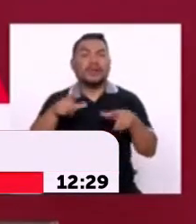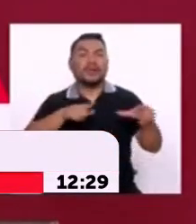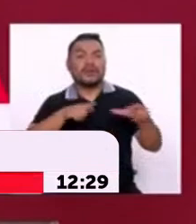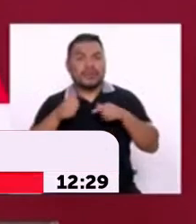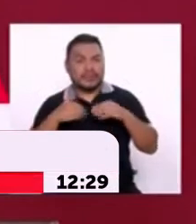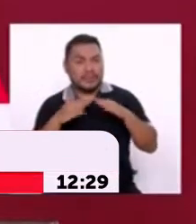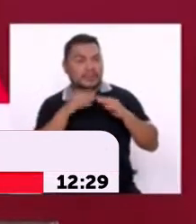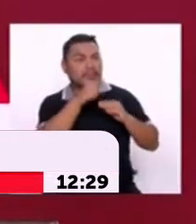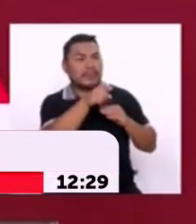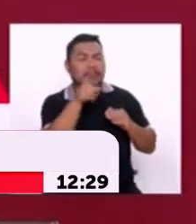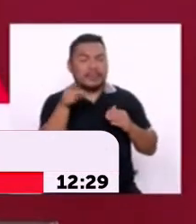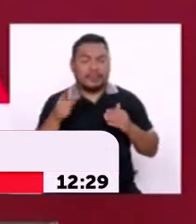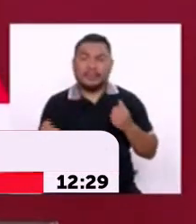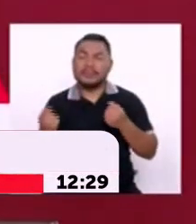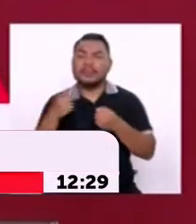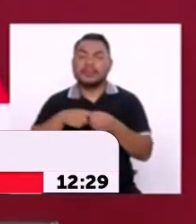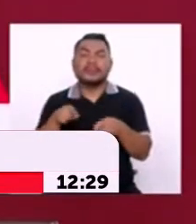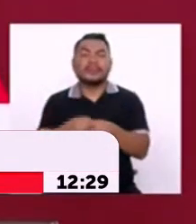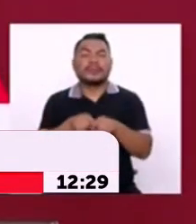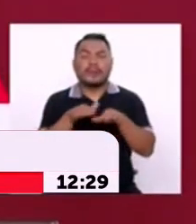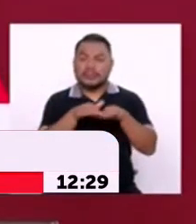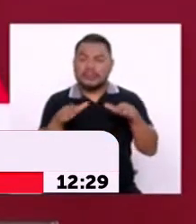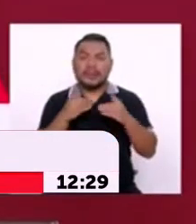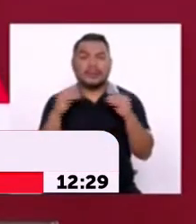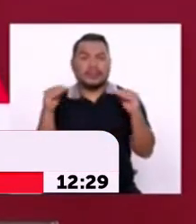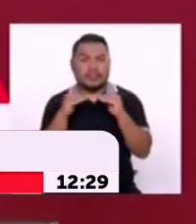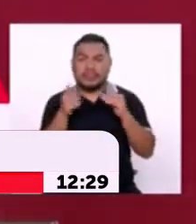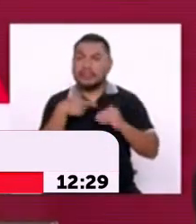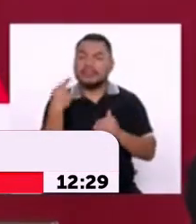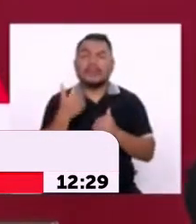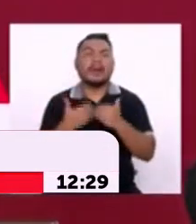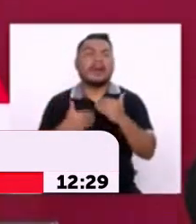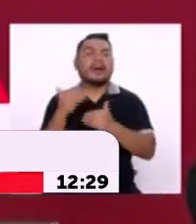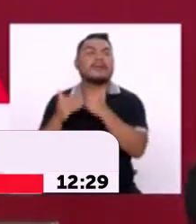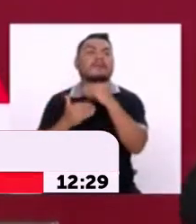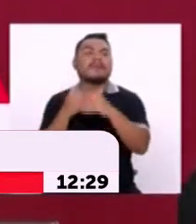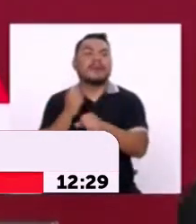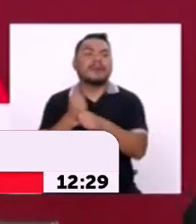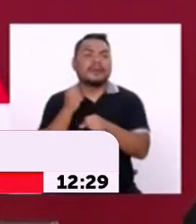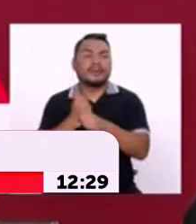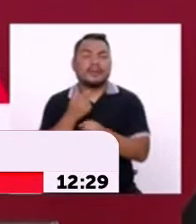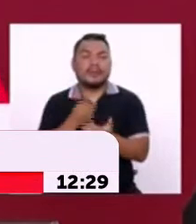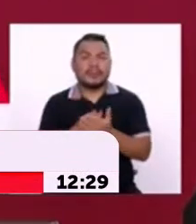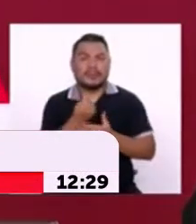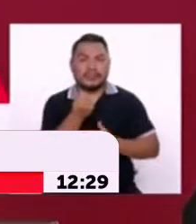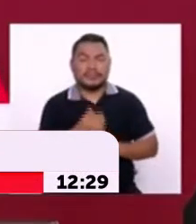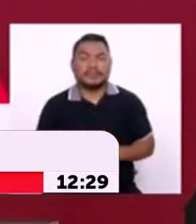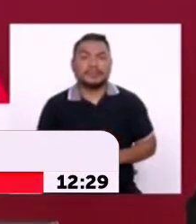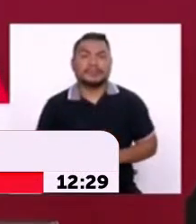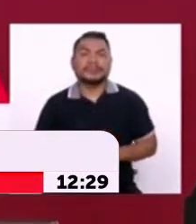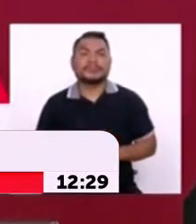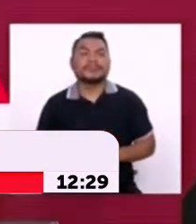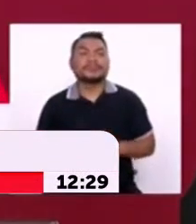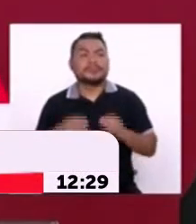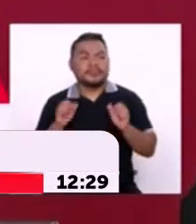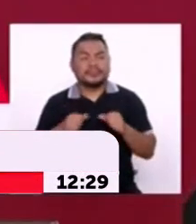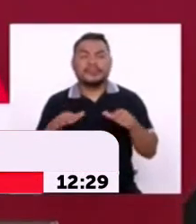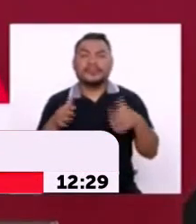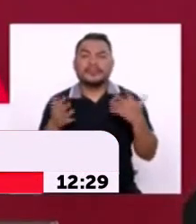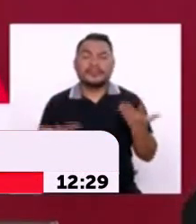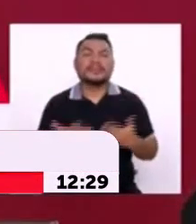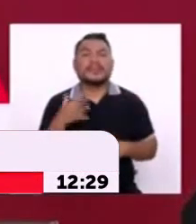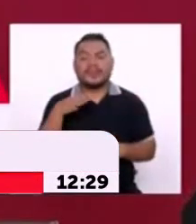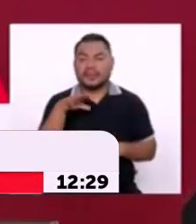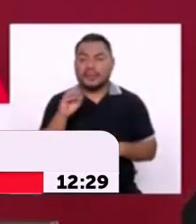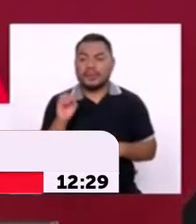y locales, con estabilidad y en democracia, avanzamos en la ejecución presupuestal.